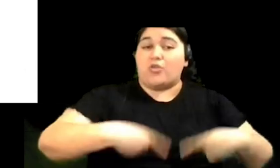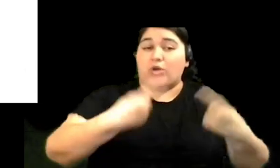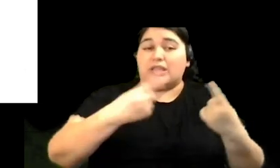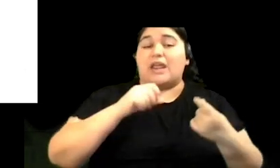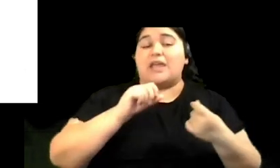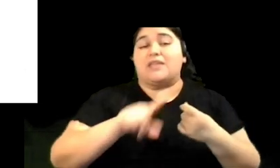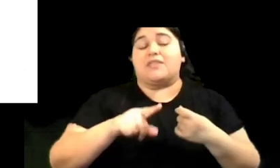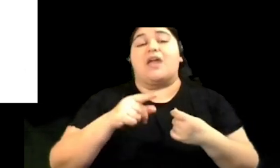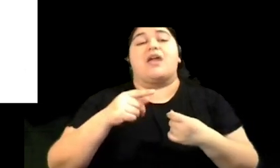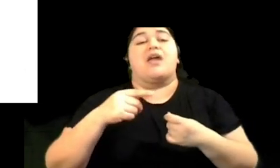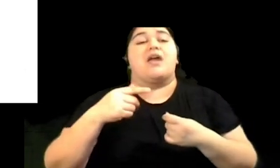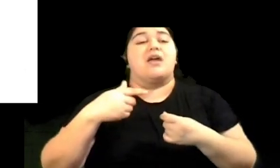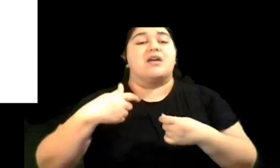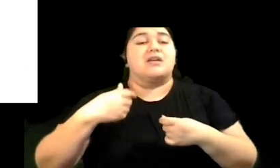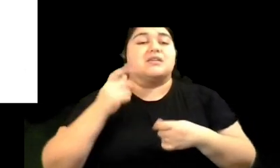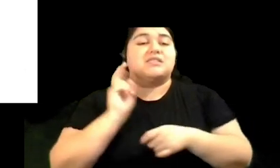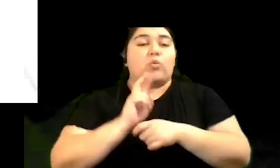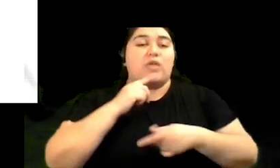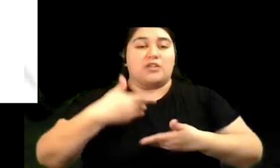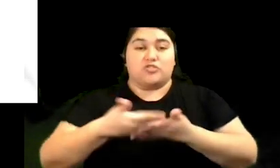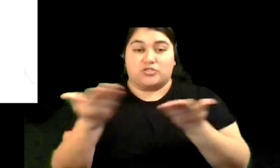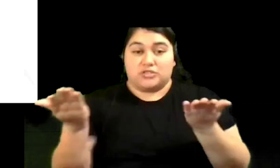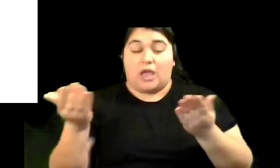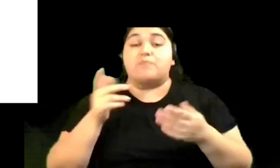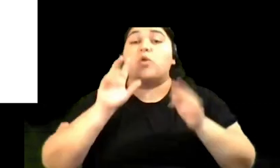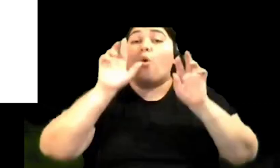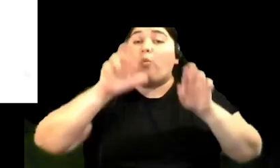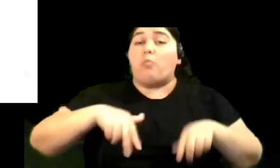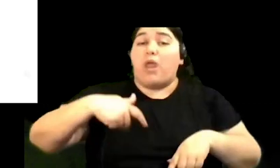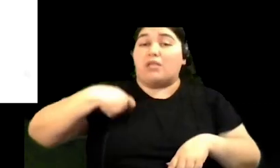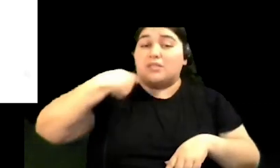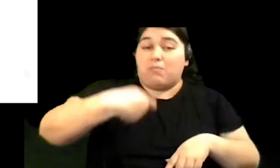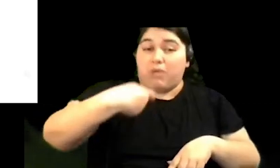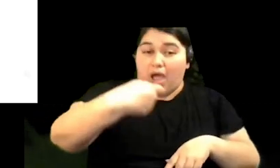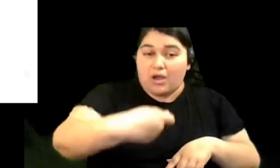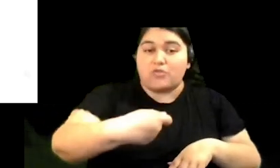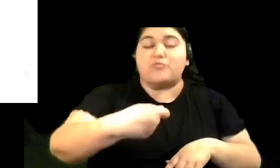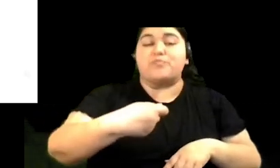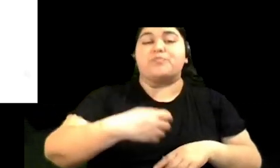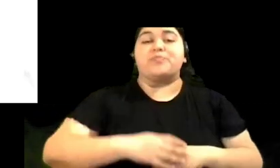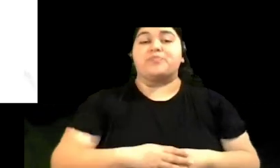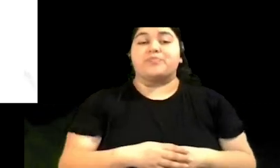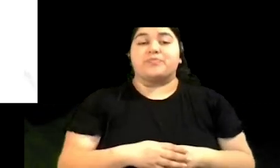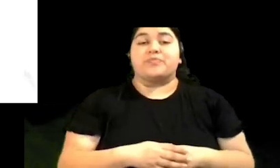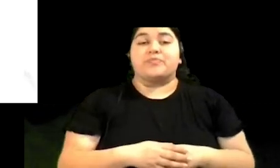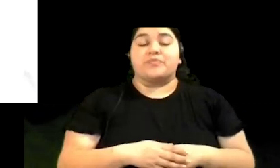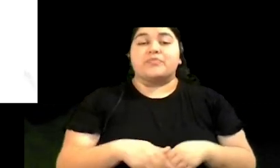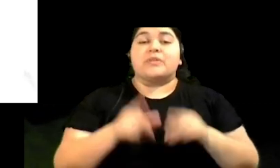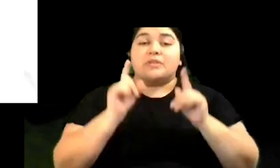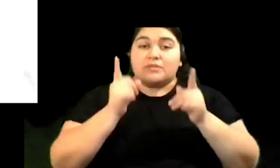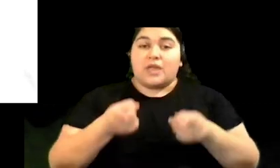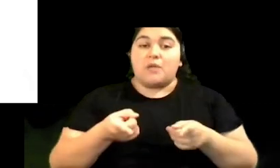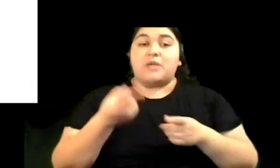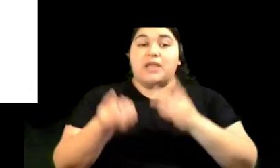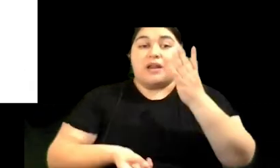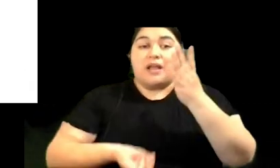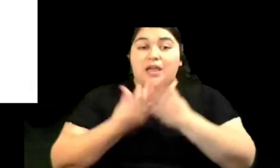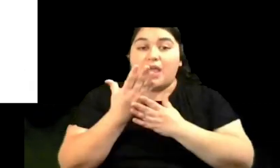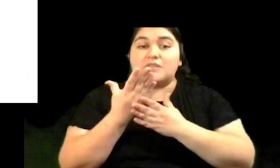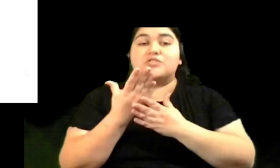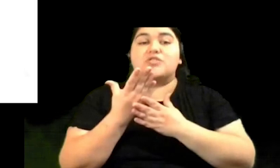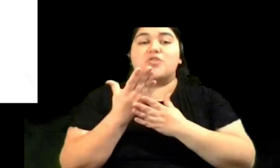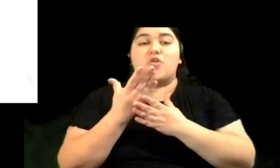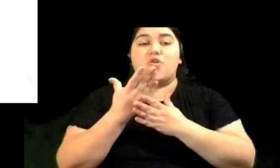social, un plan de pagos. También se implica la creación de